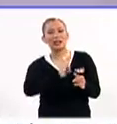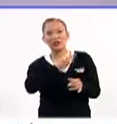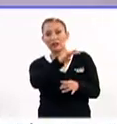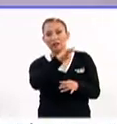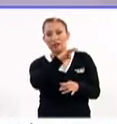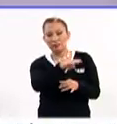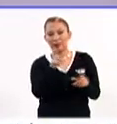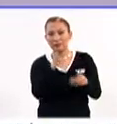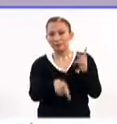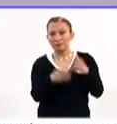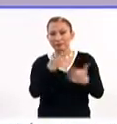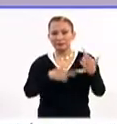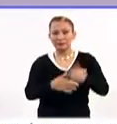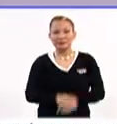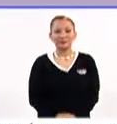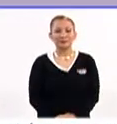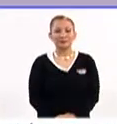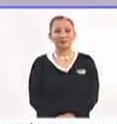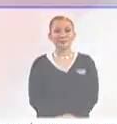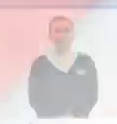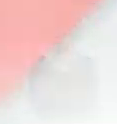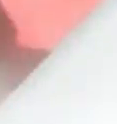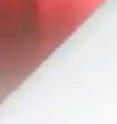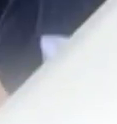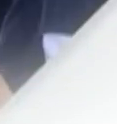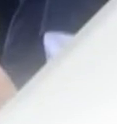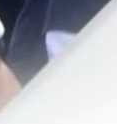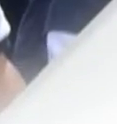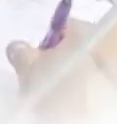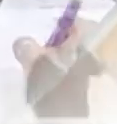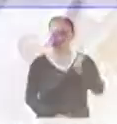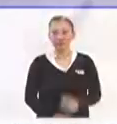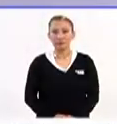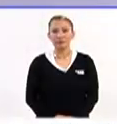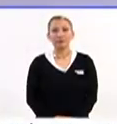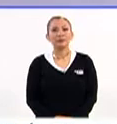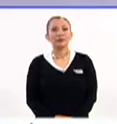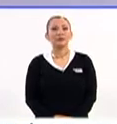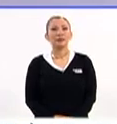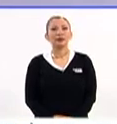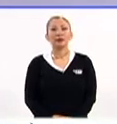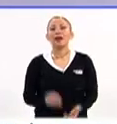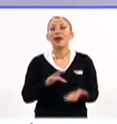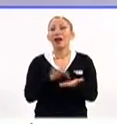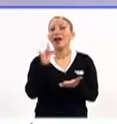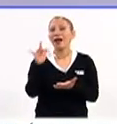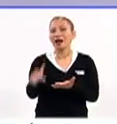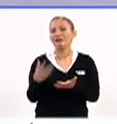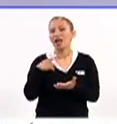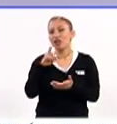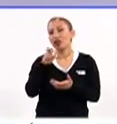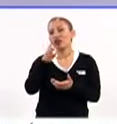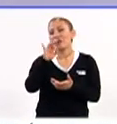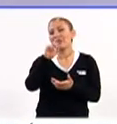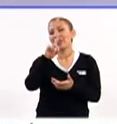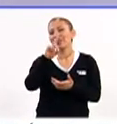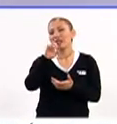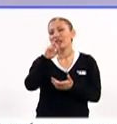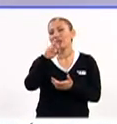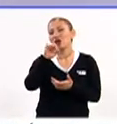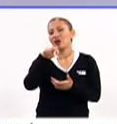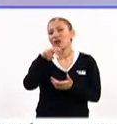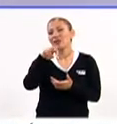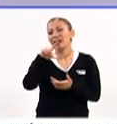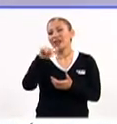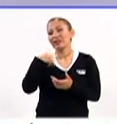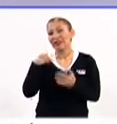XIX. Una pausa y volvemos. Muchas gracias al doctor Federico Navarrete, investigador